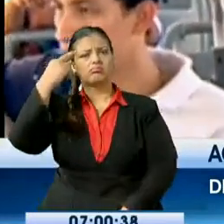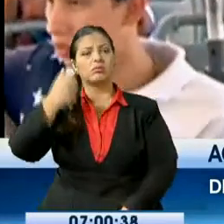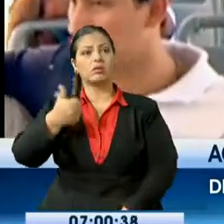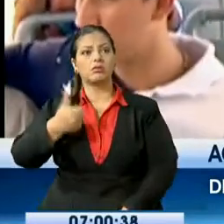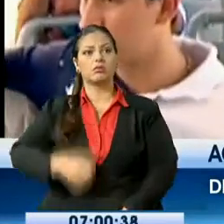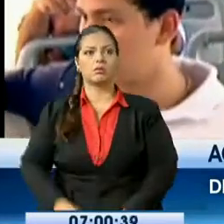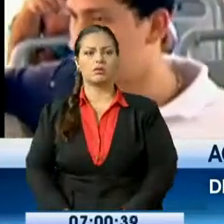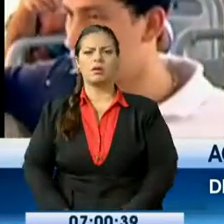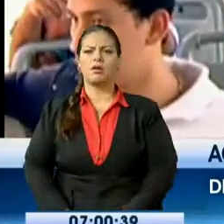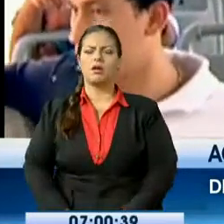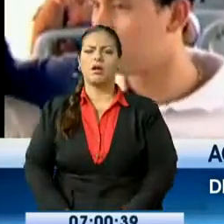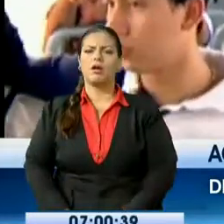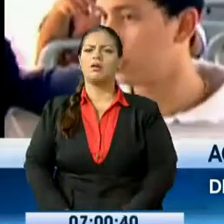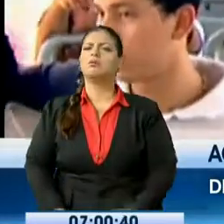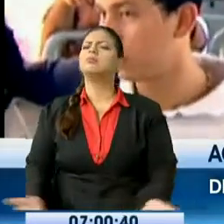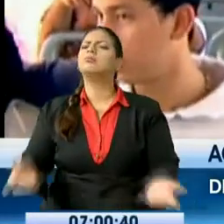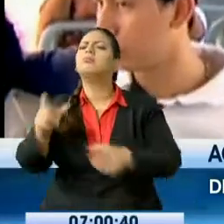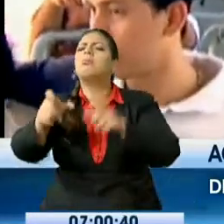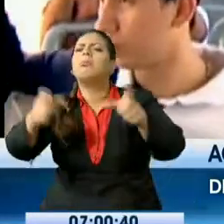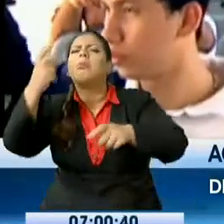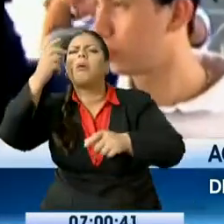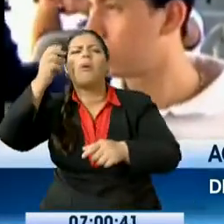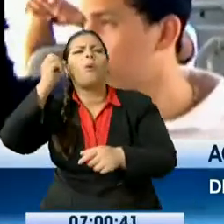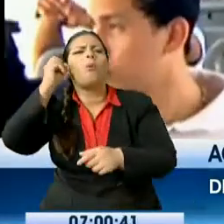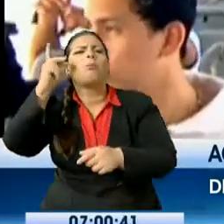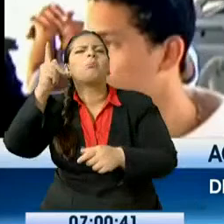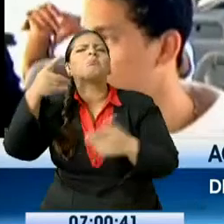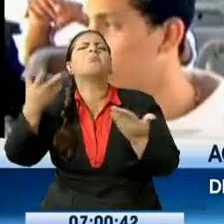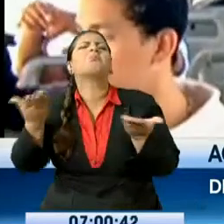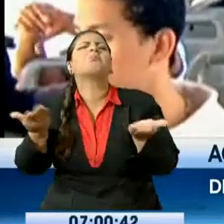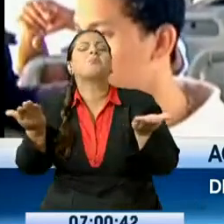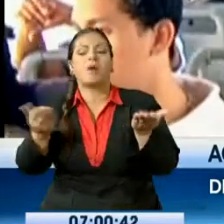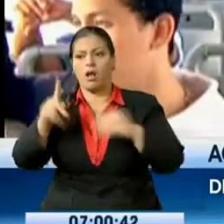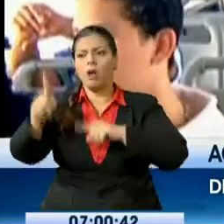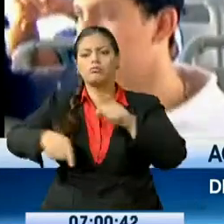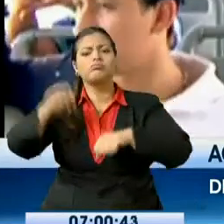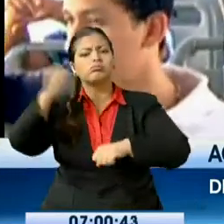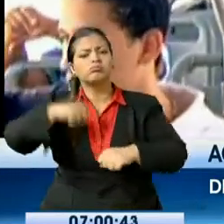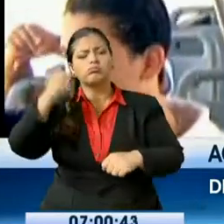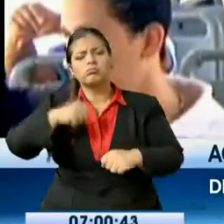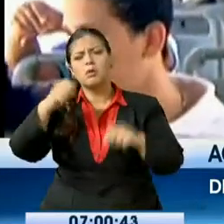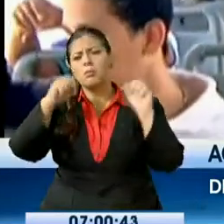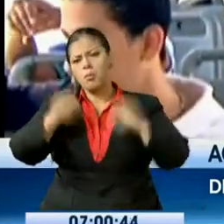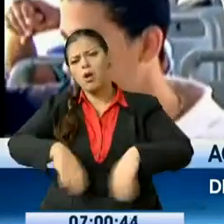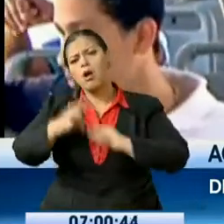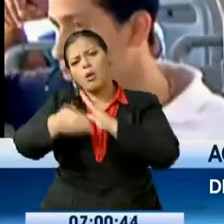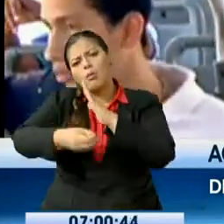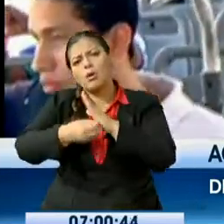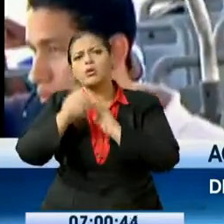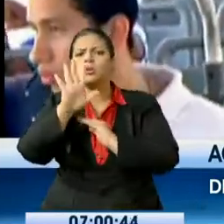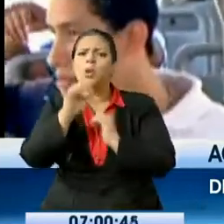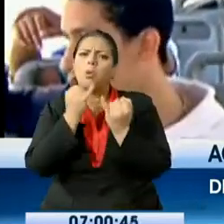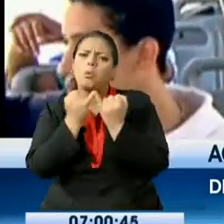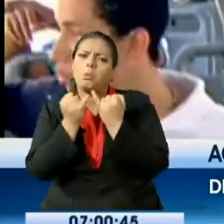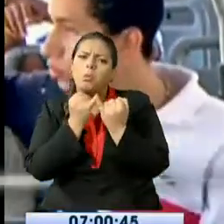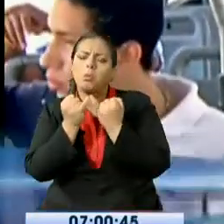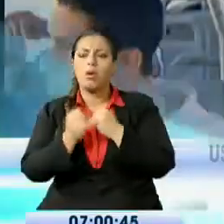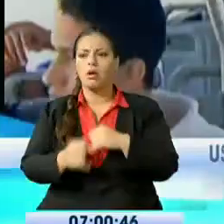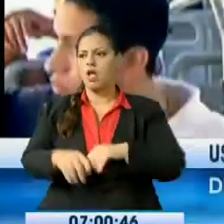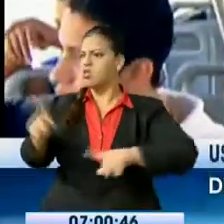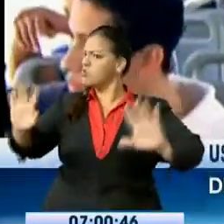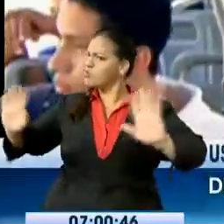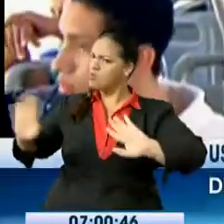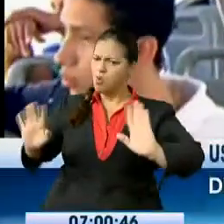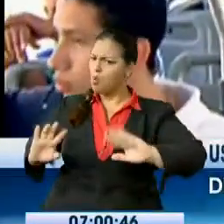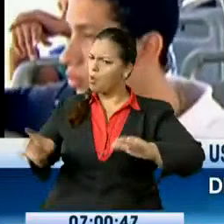pasajeros frente a esta medida? Hay opiniones divididas. Unos están de acuerdo con el incremento con la condición de mejorar el servicio, pero otros aún